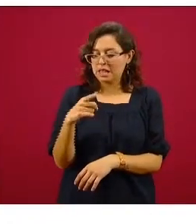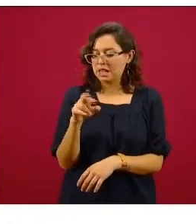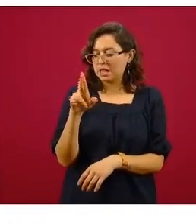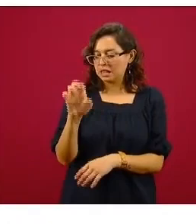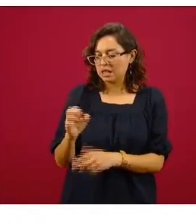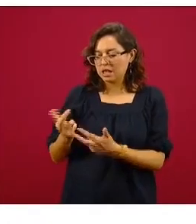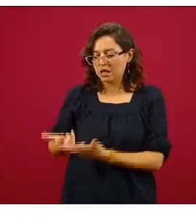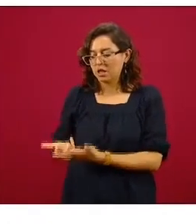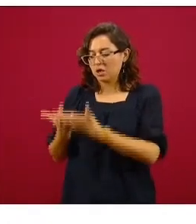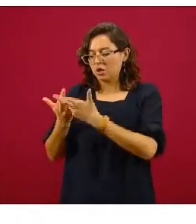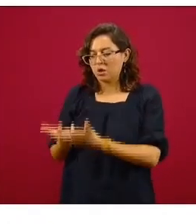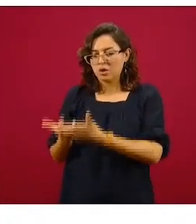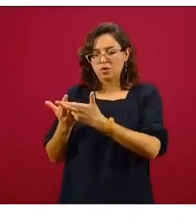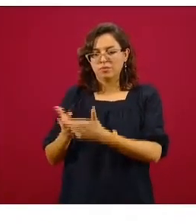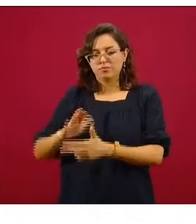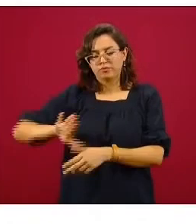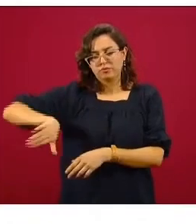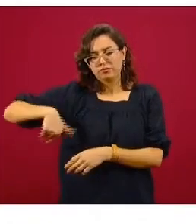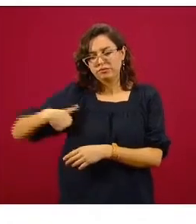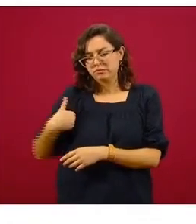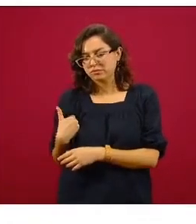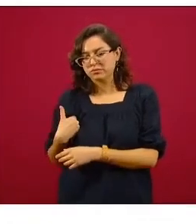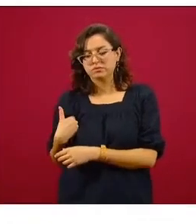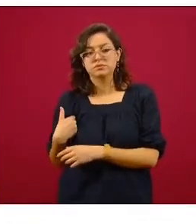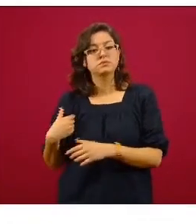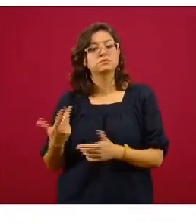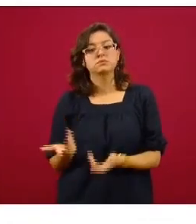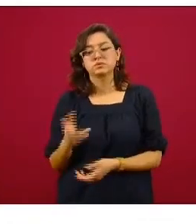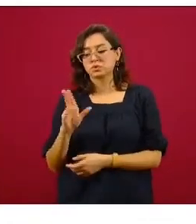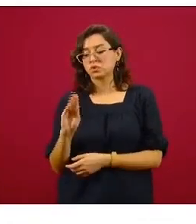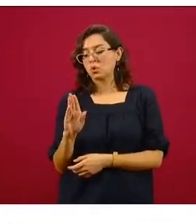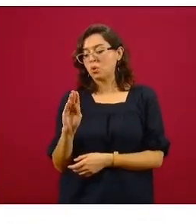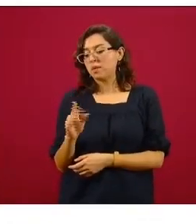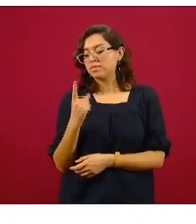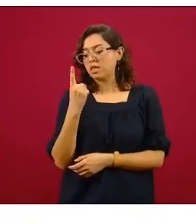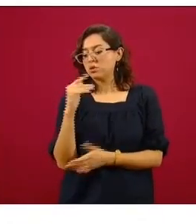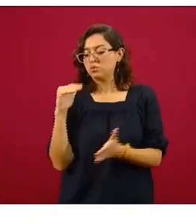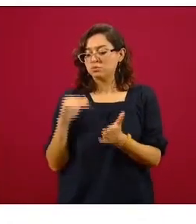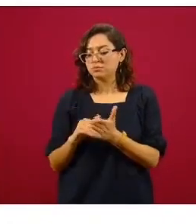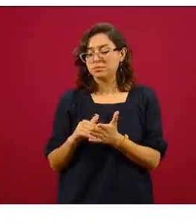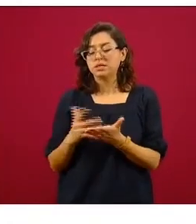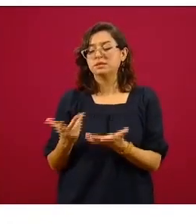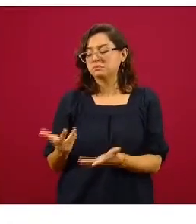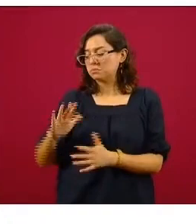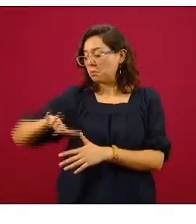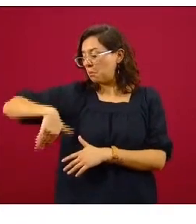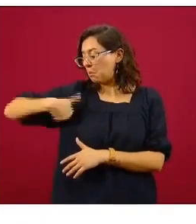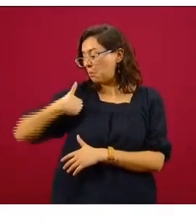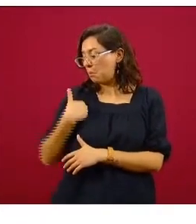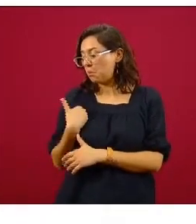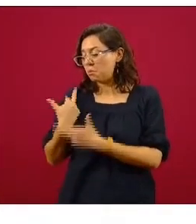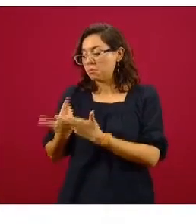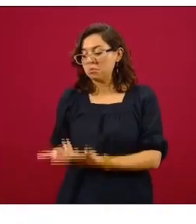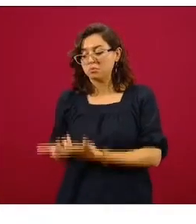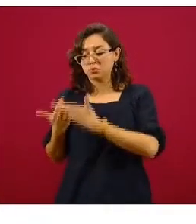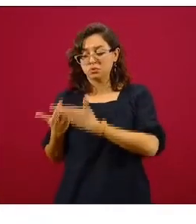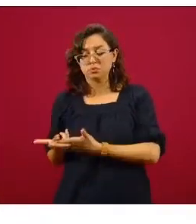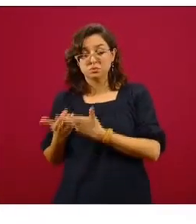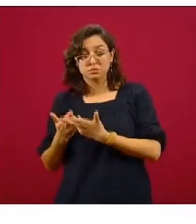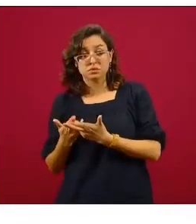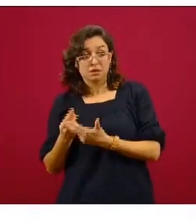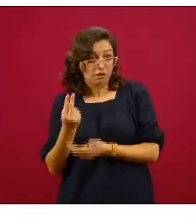una reserva, podemos verlas en esta tabla de la derecha, son 91.776 pruebas que el INDRE todavía tiene como una